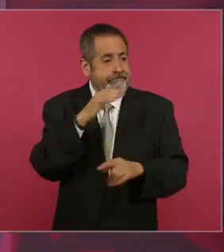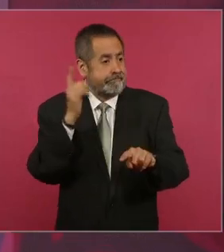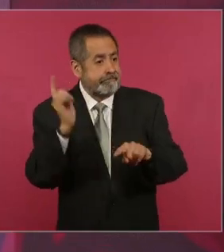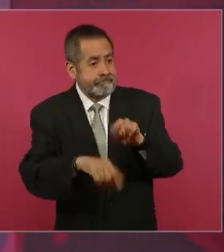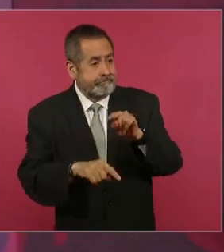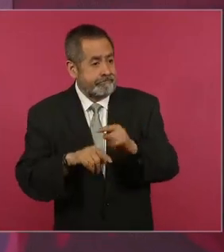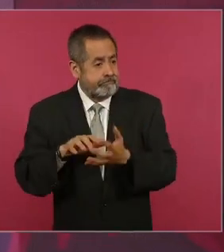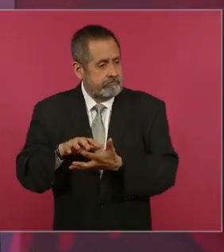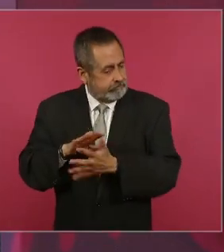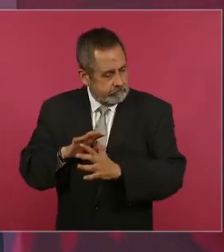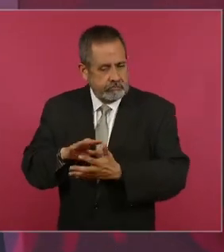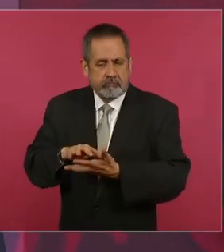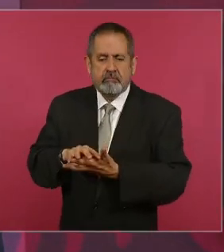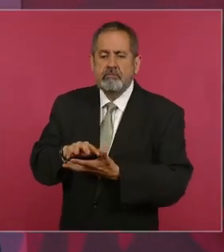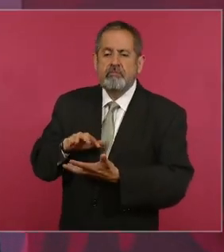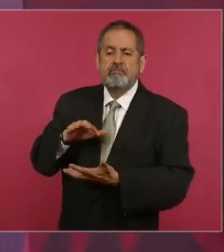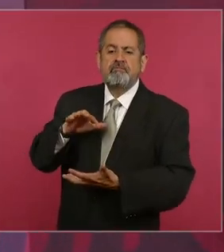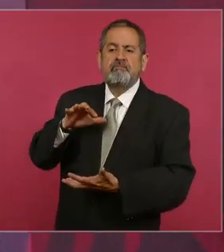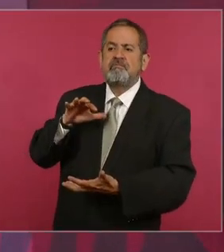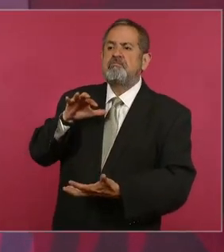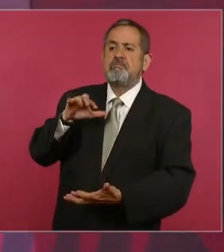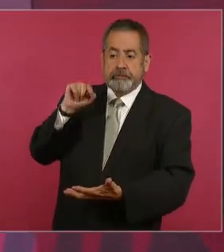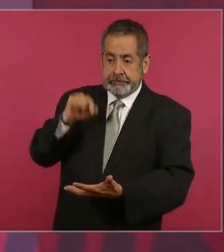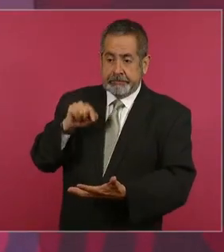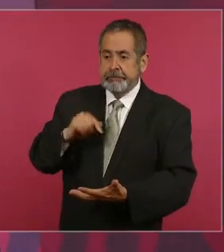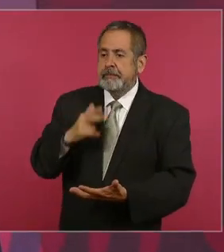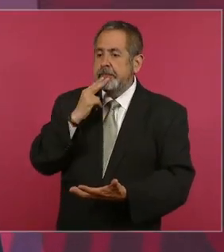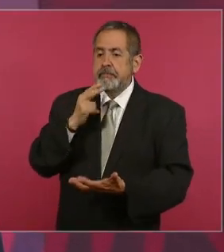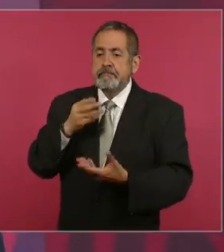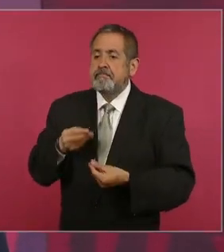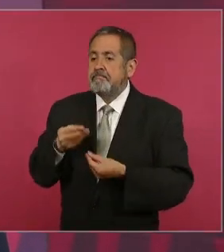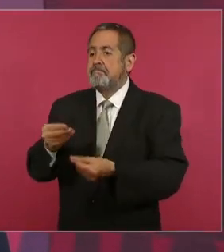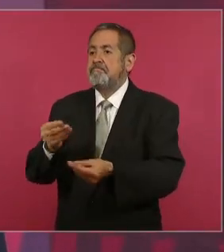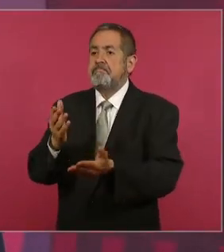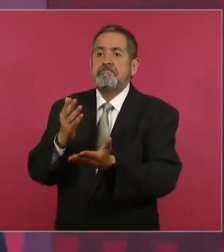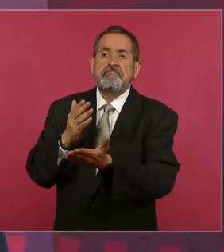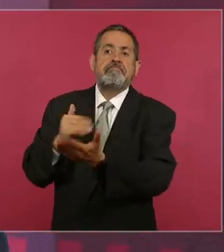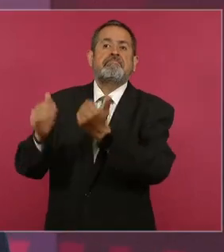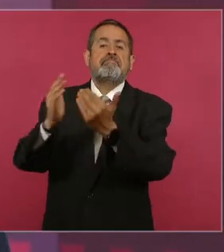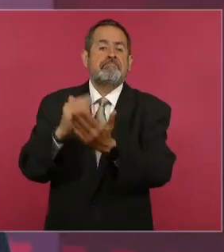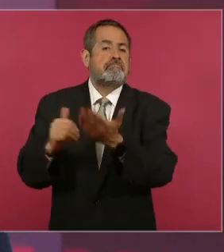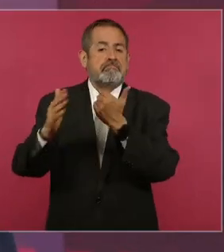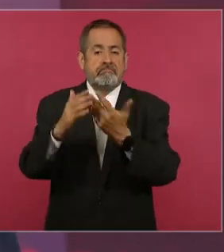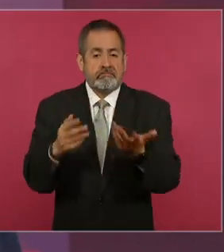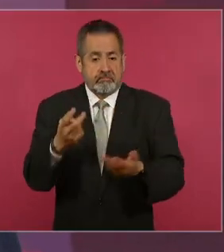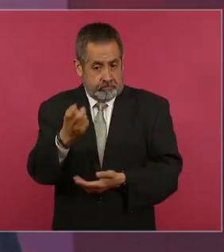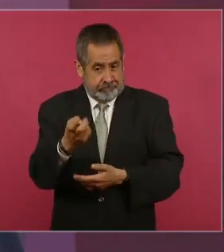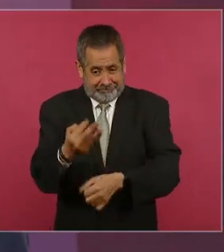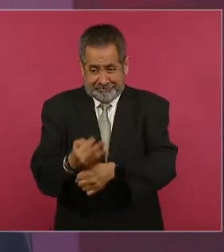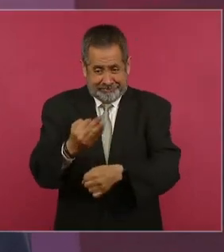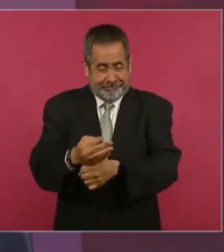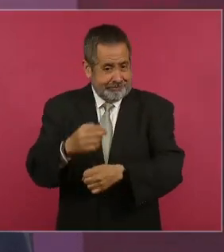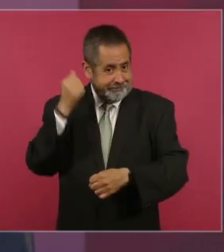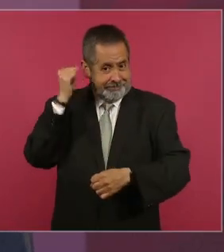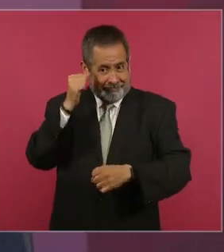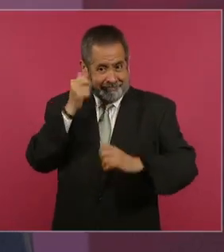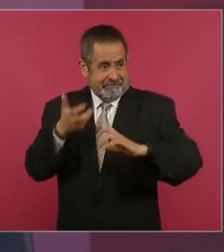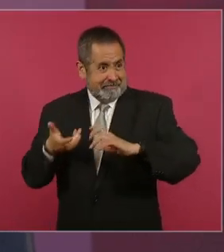mucho lo que se libera para el desarrollo. En una circunstancia como esta,